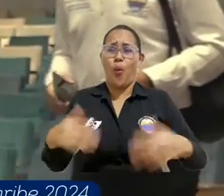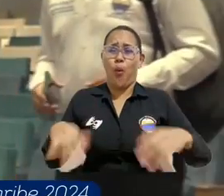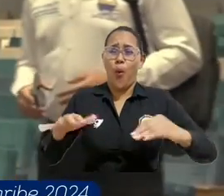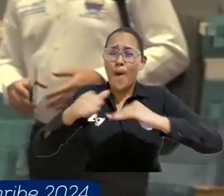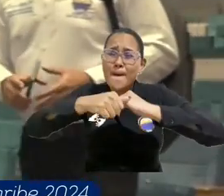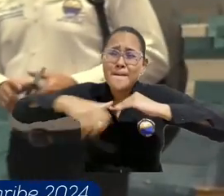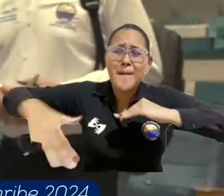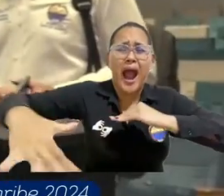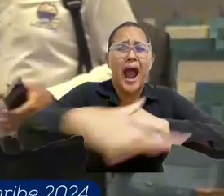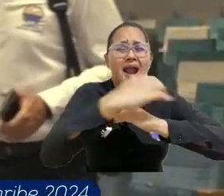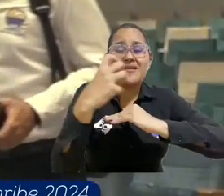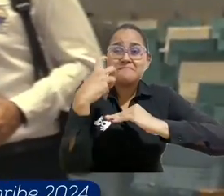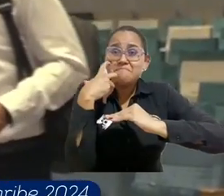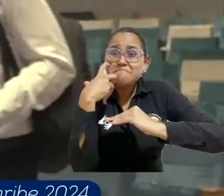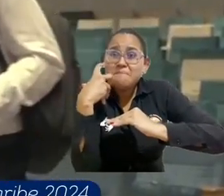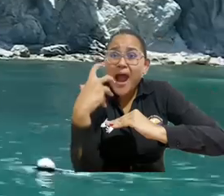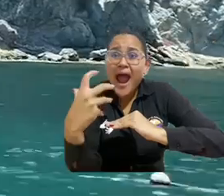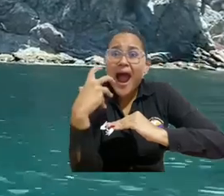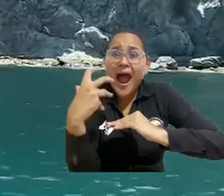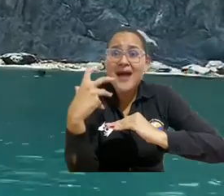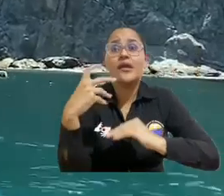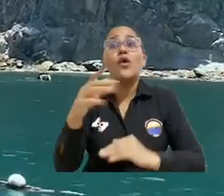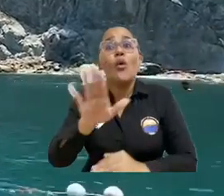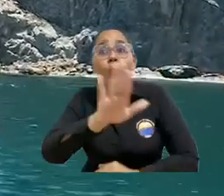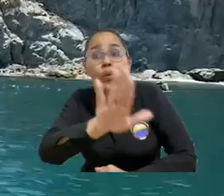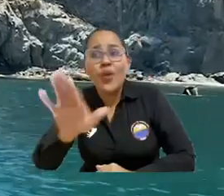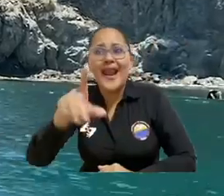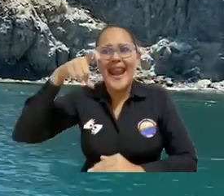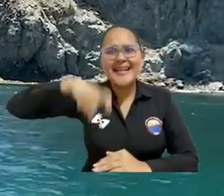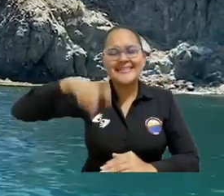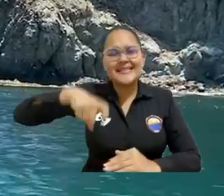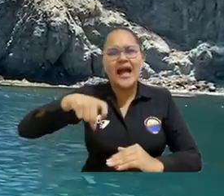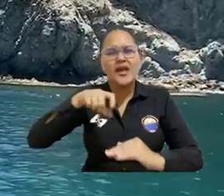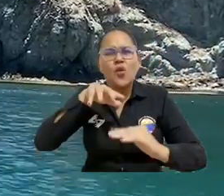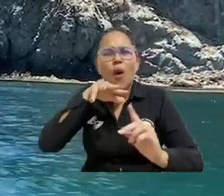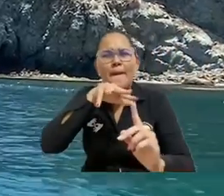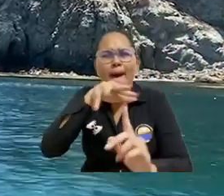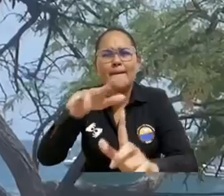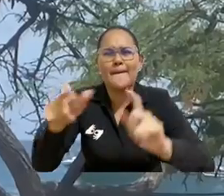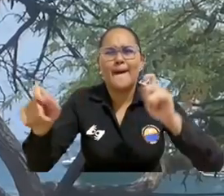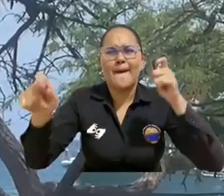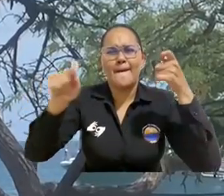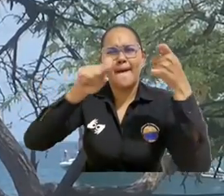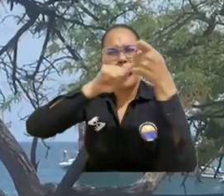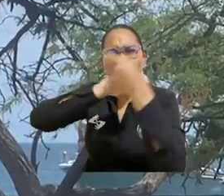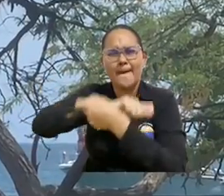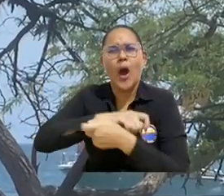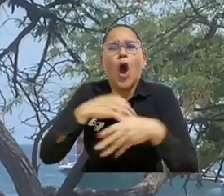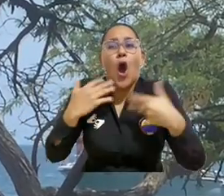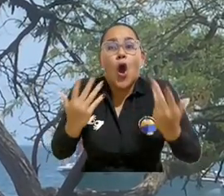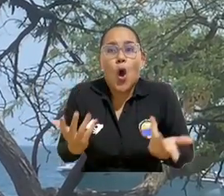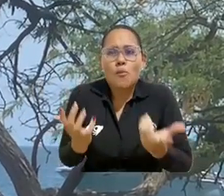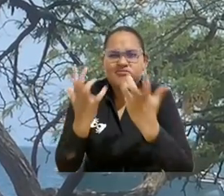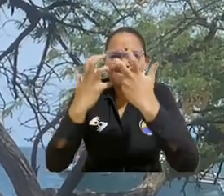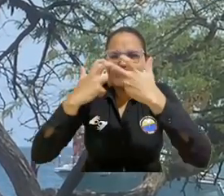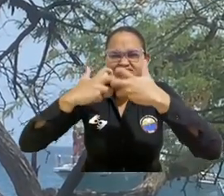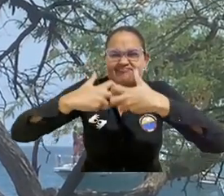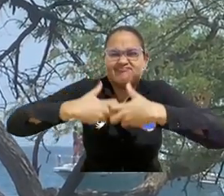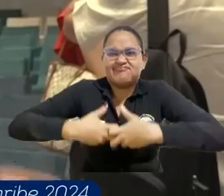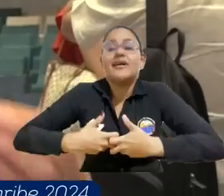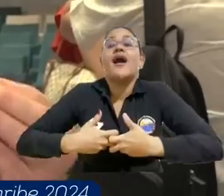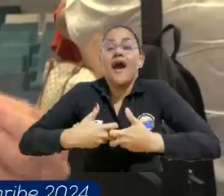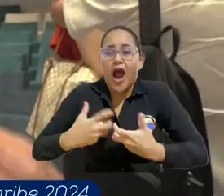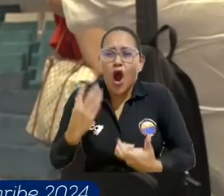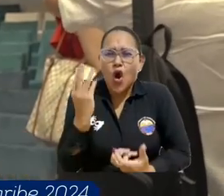Ustedes tienen un mar extraordinario y ustedes tienen la necesidad de transformar el territorio con su